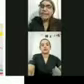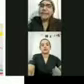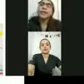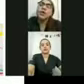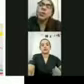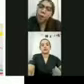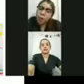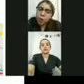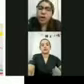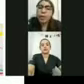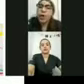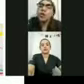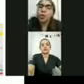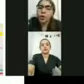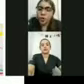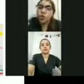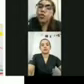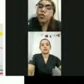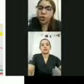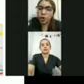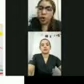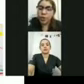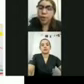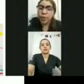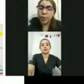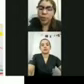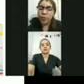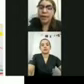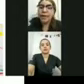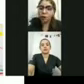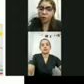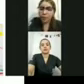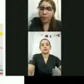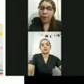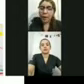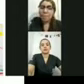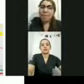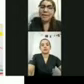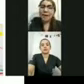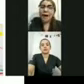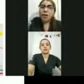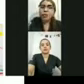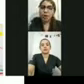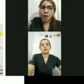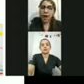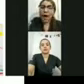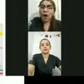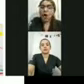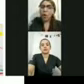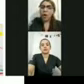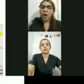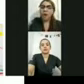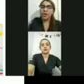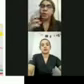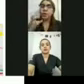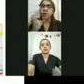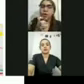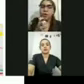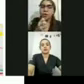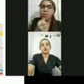El siguiente subtítulo, llamado Los procesos constructivos de la apropiación de la escritura, va a hacer alusión a cómo